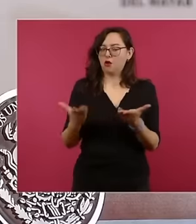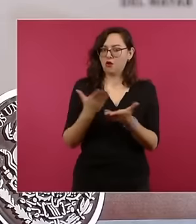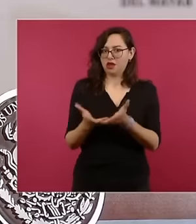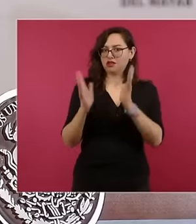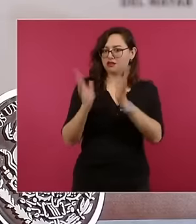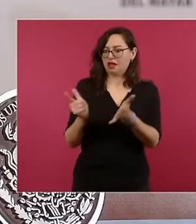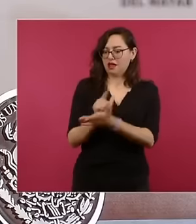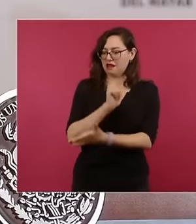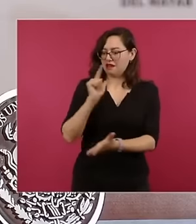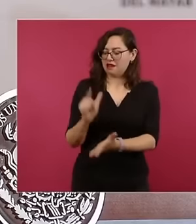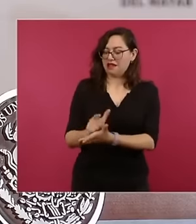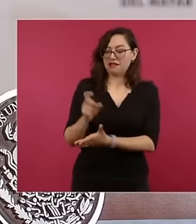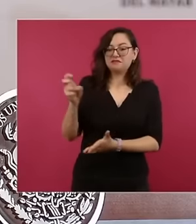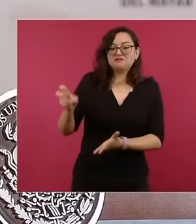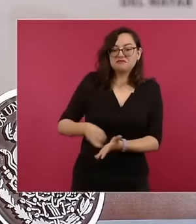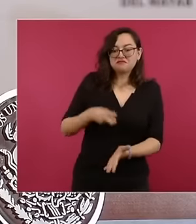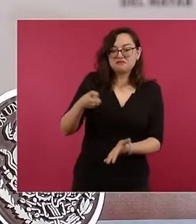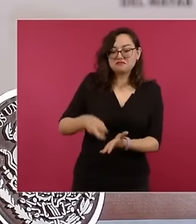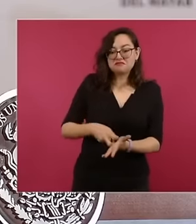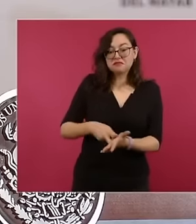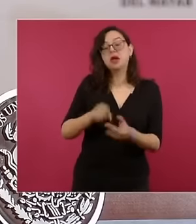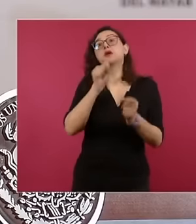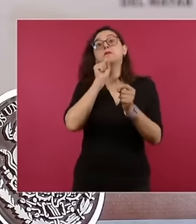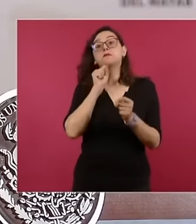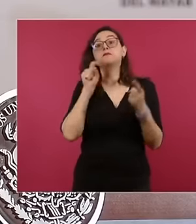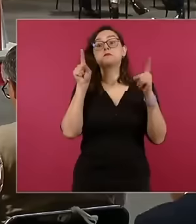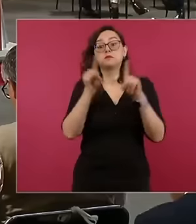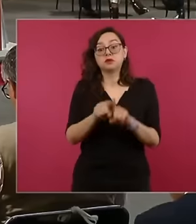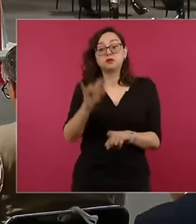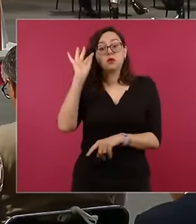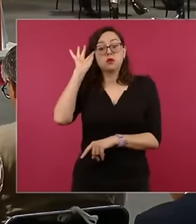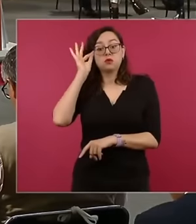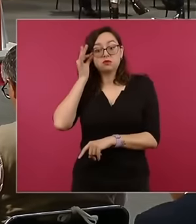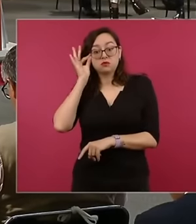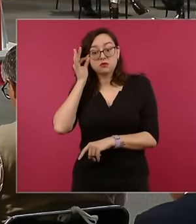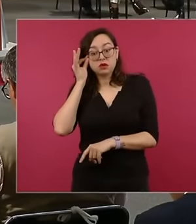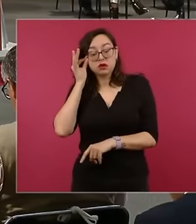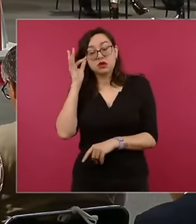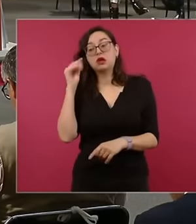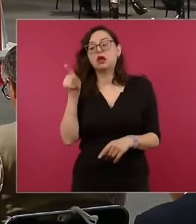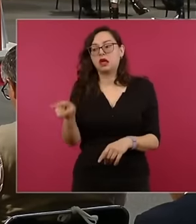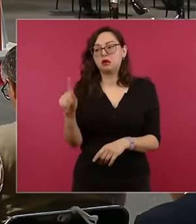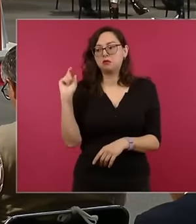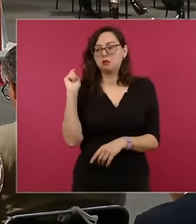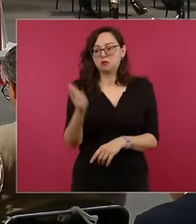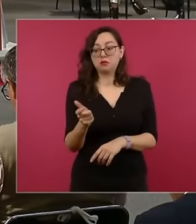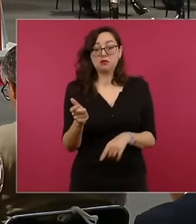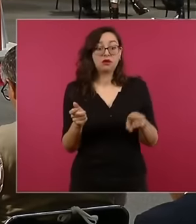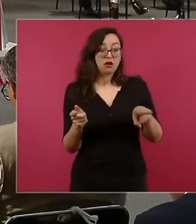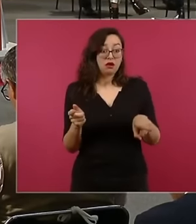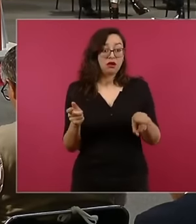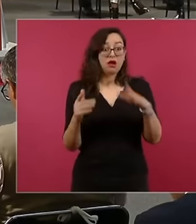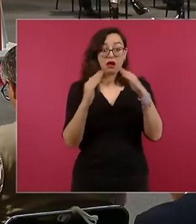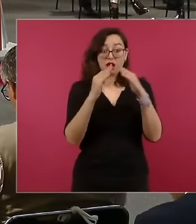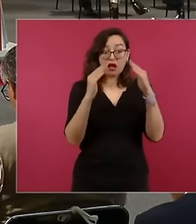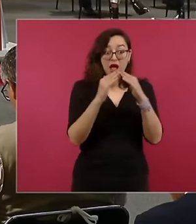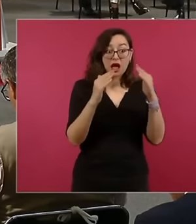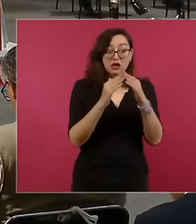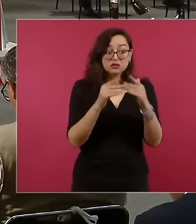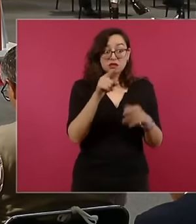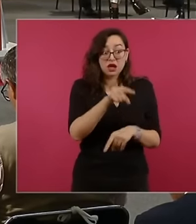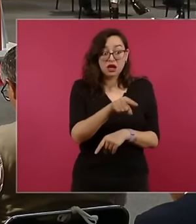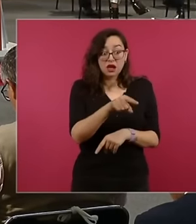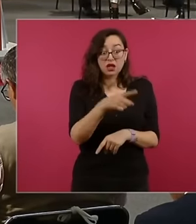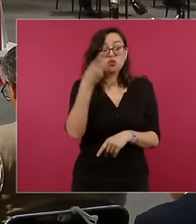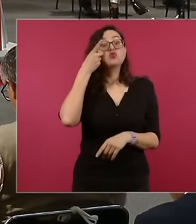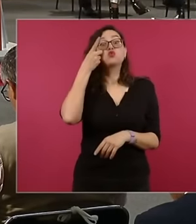el empleador o la empleadora es la que tiene que hacerse cargo del pago. Y si son varias personas en varias viviendas, pues